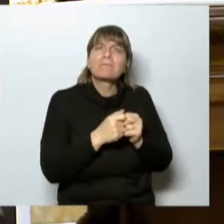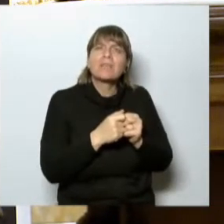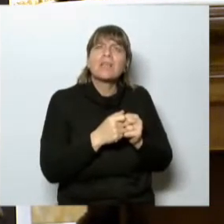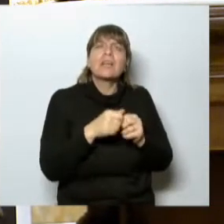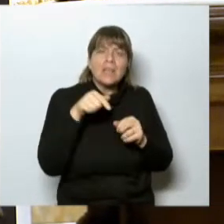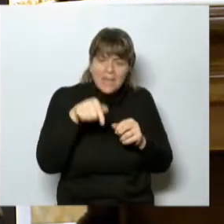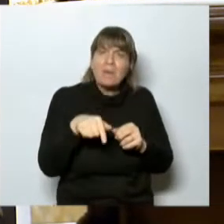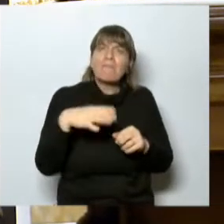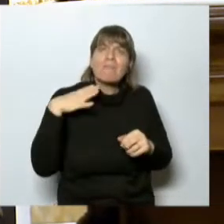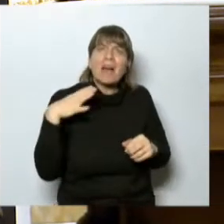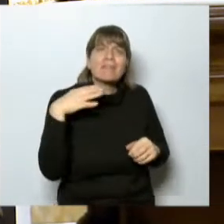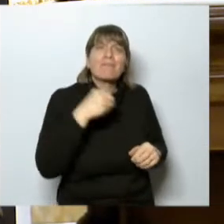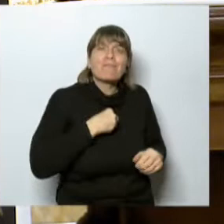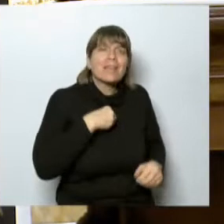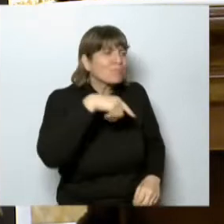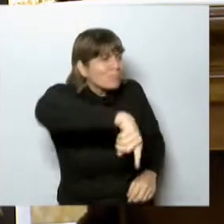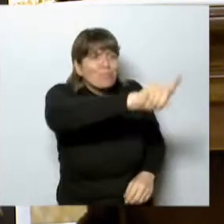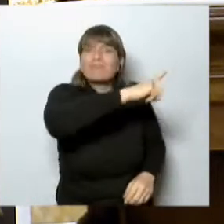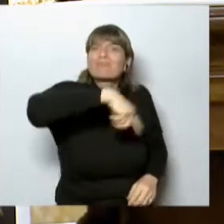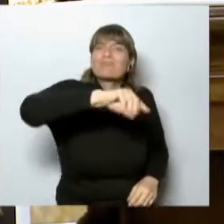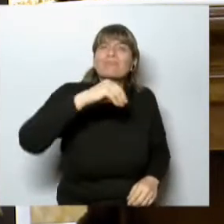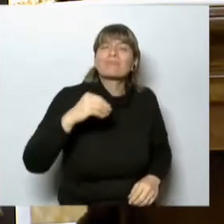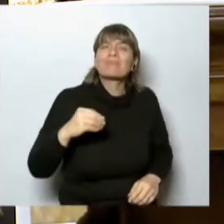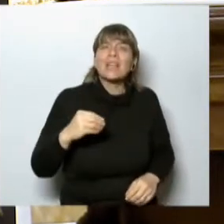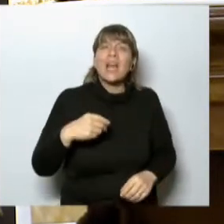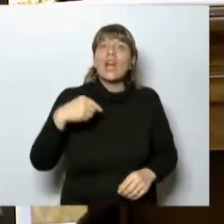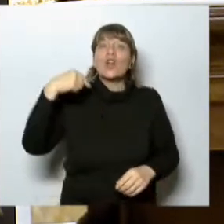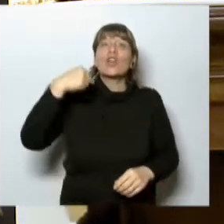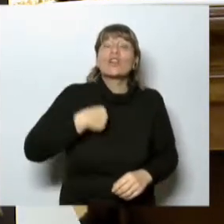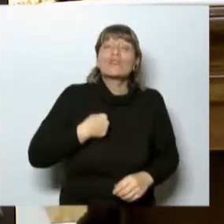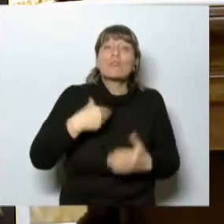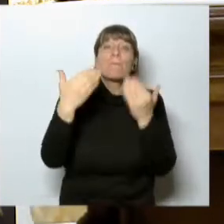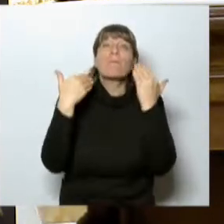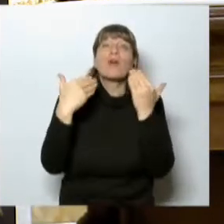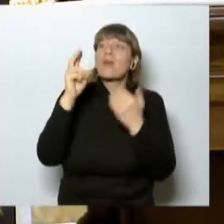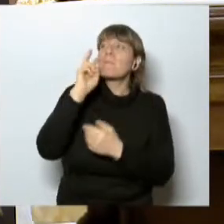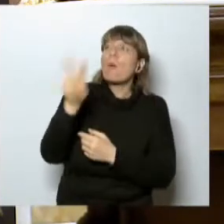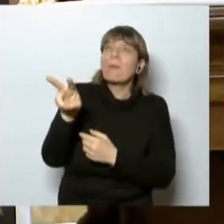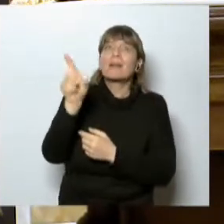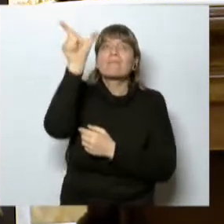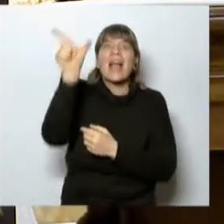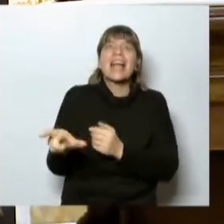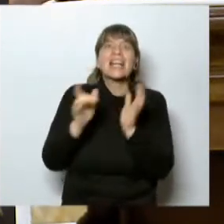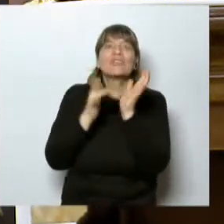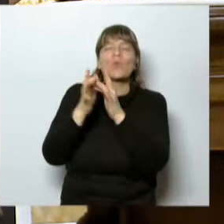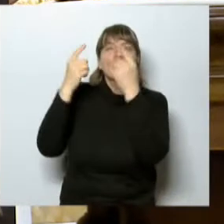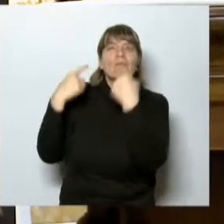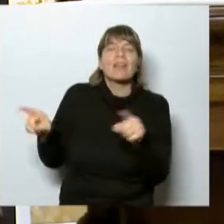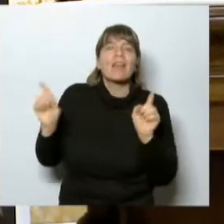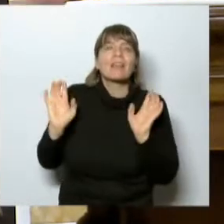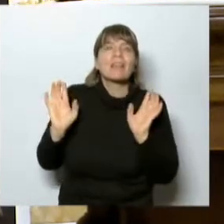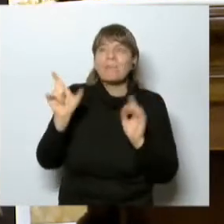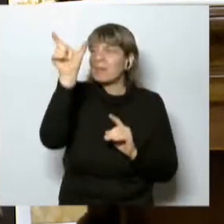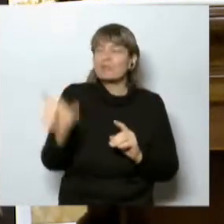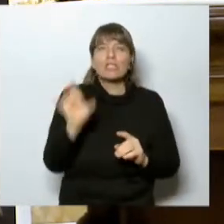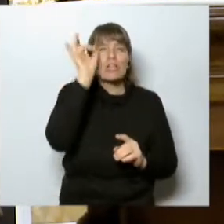asombra de su falta de fe. Lo que hace ver la dimensión distinta de Cristo,